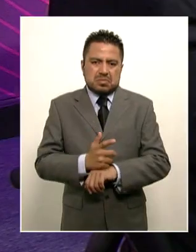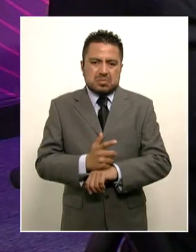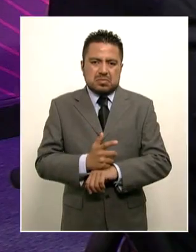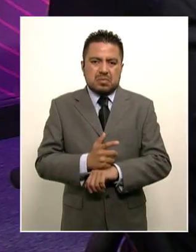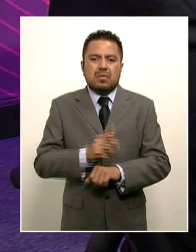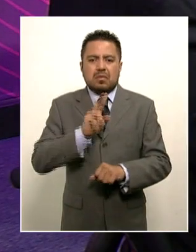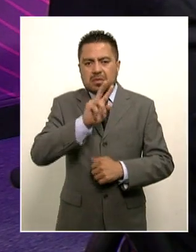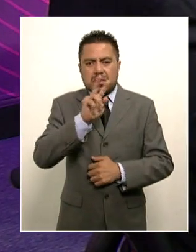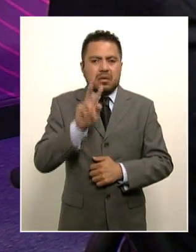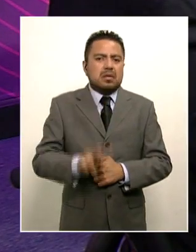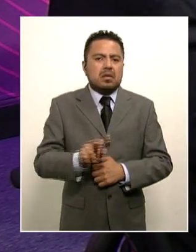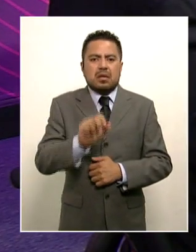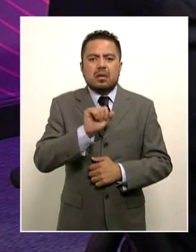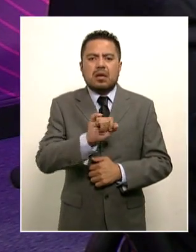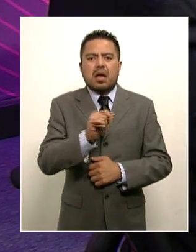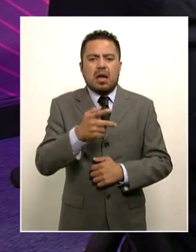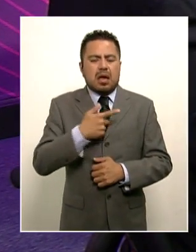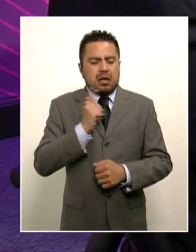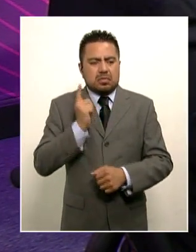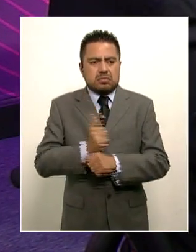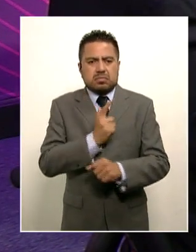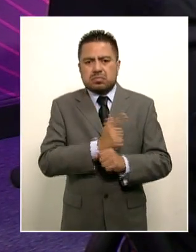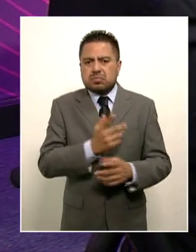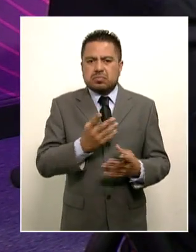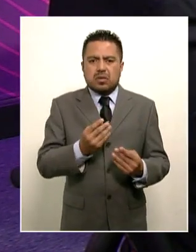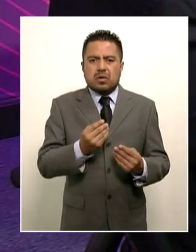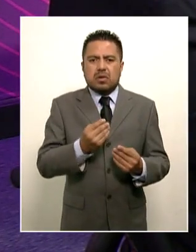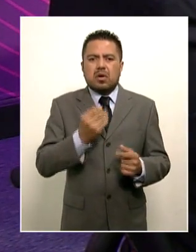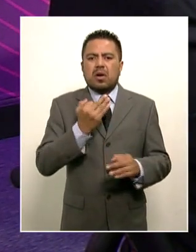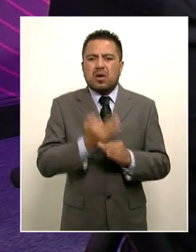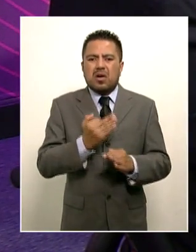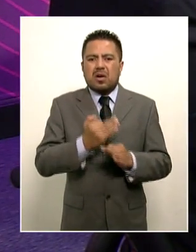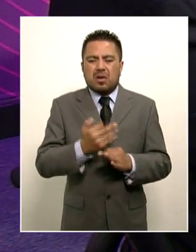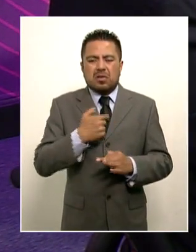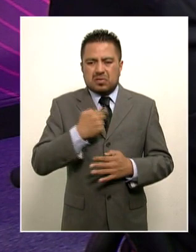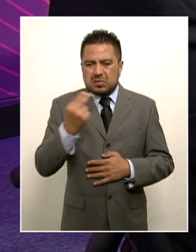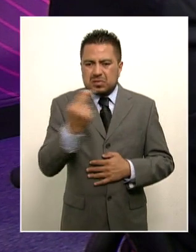la verdad se nota muchísimo. Ahorita que tuve